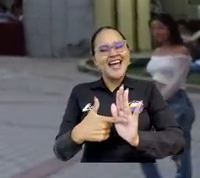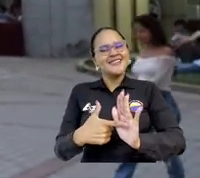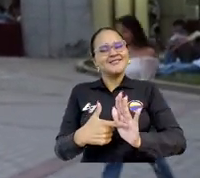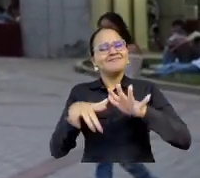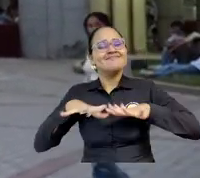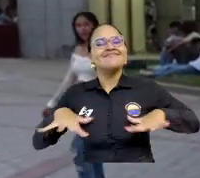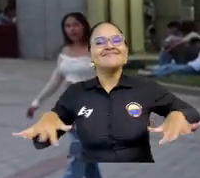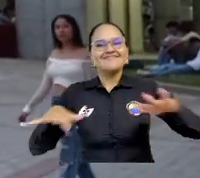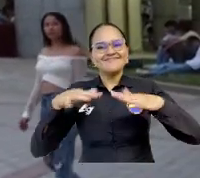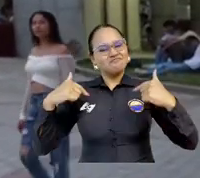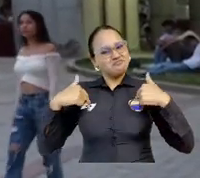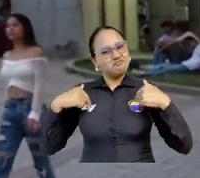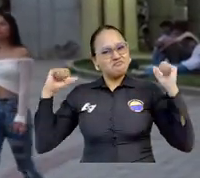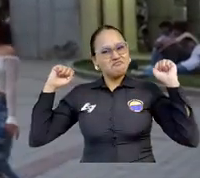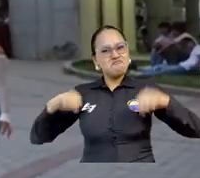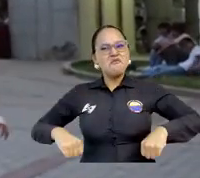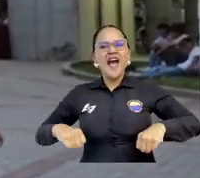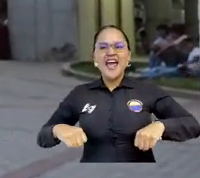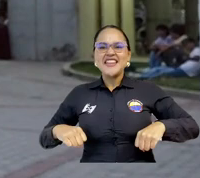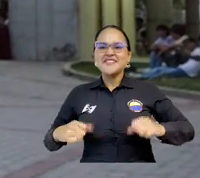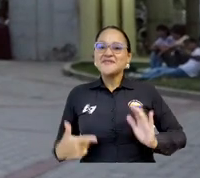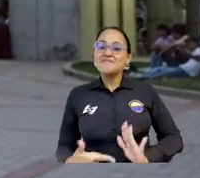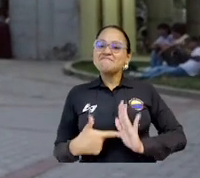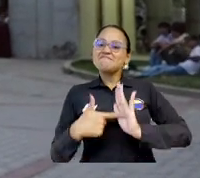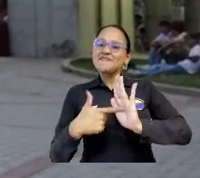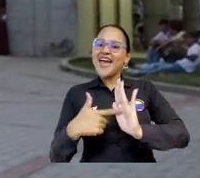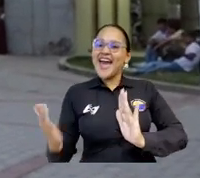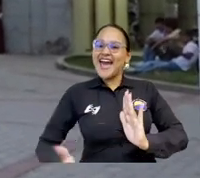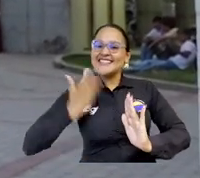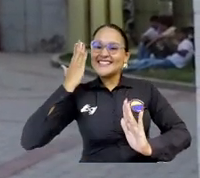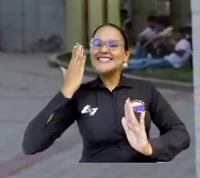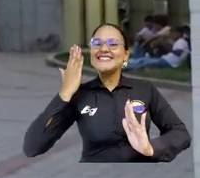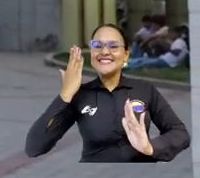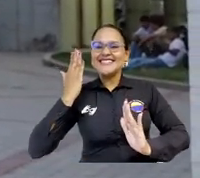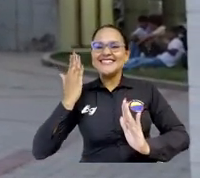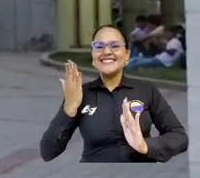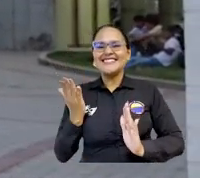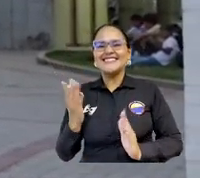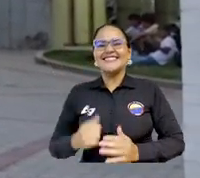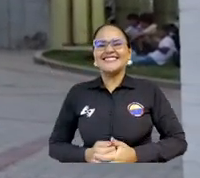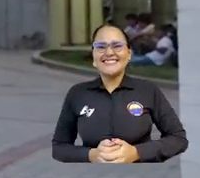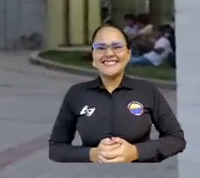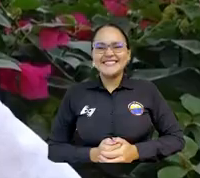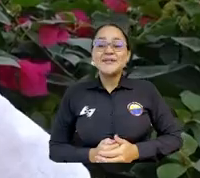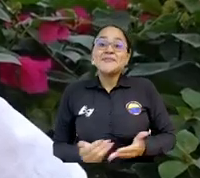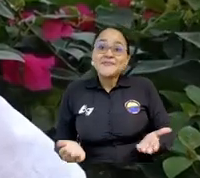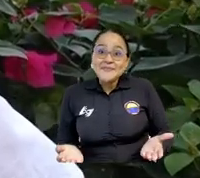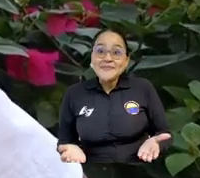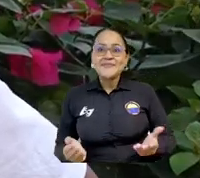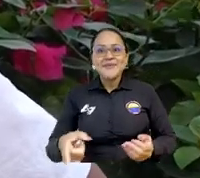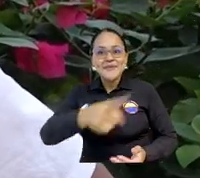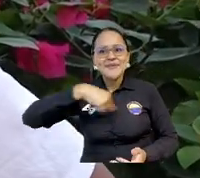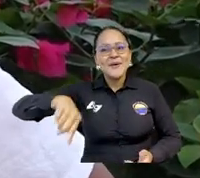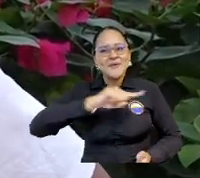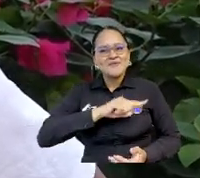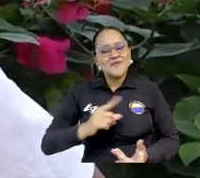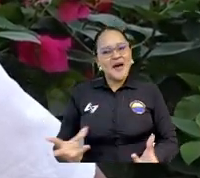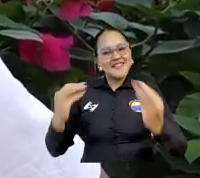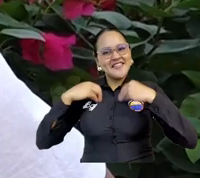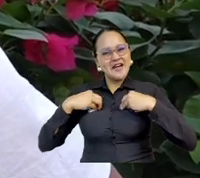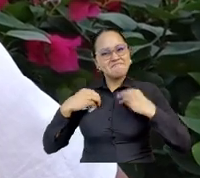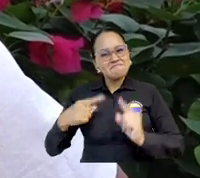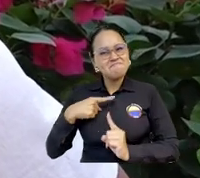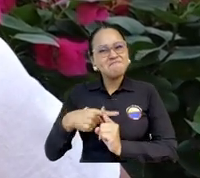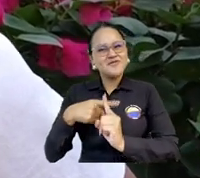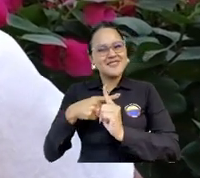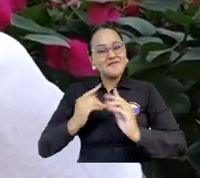y encuentren un lugar en el mundo en el cual se sienten a gusto y quieren ser parte de él. Por lo que puede significar para nuestra